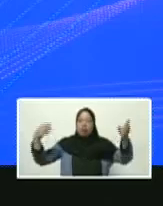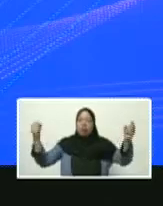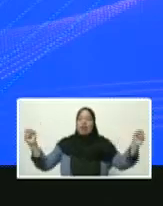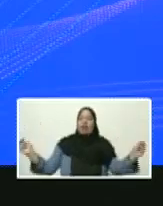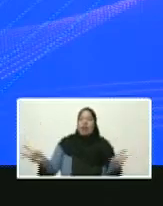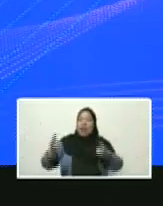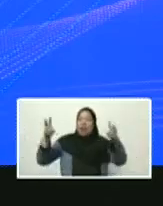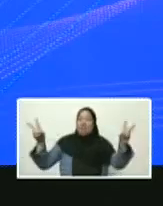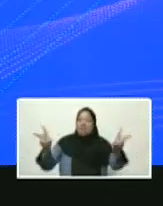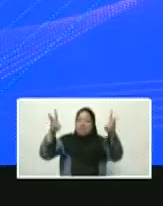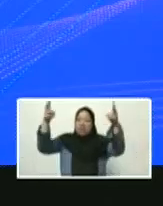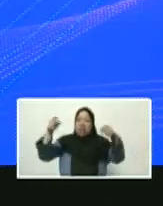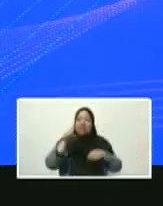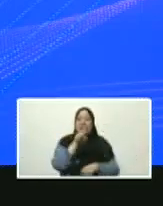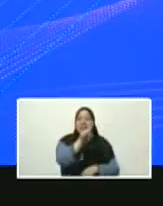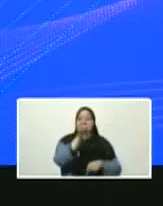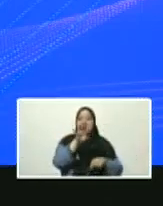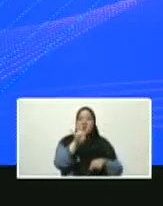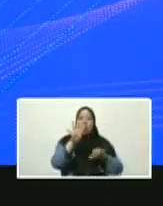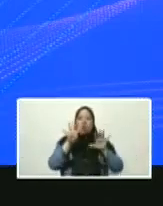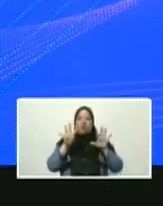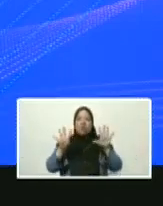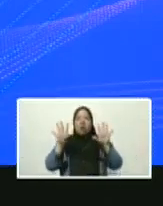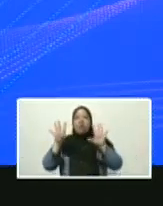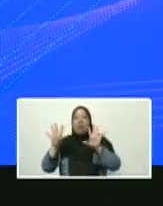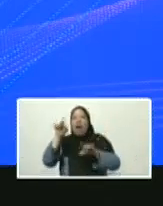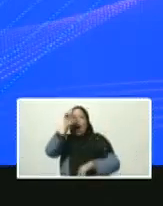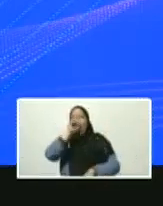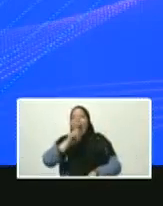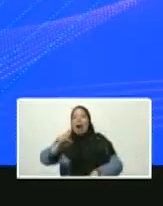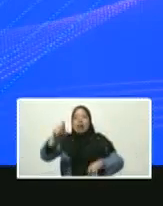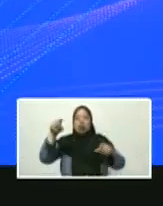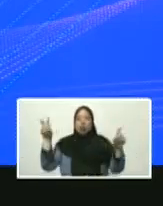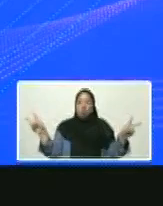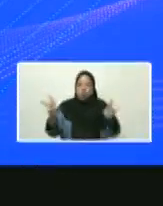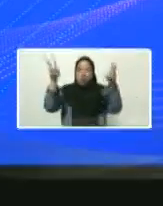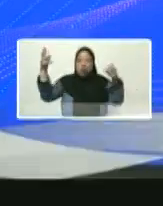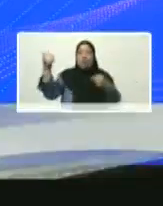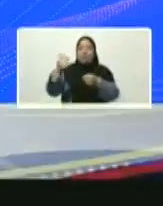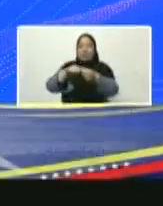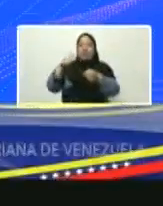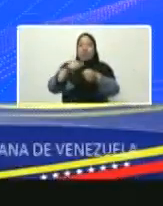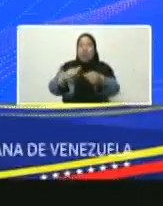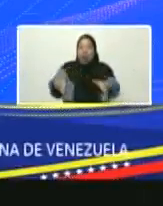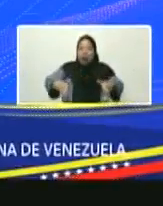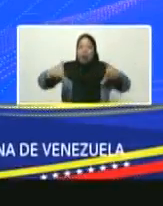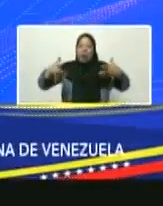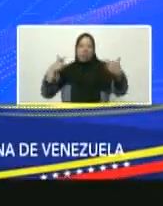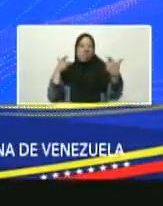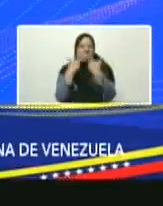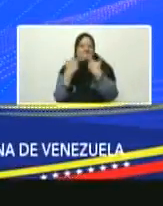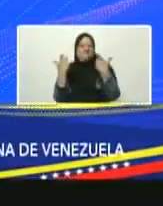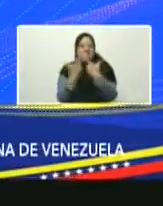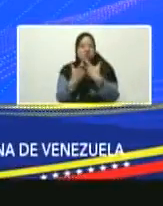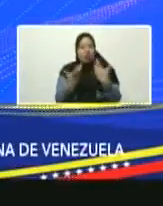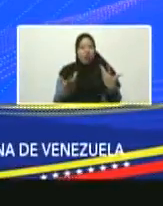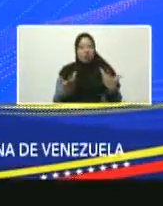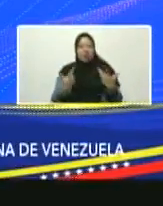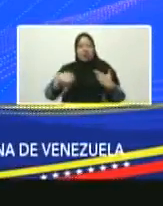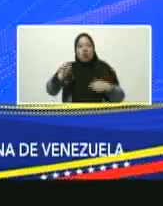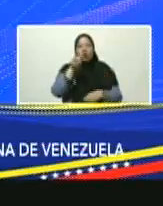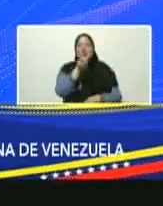los 199 años de la victoria revolucionaria del lago de Maracaibo! ¡Que vive el espíritu inmortal